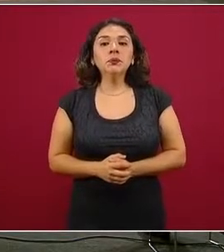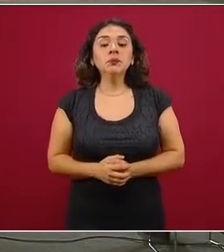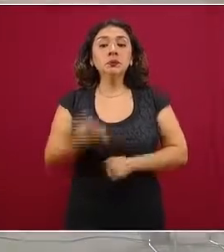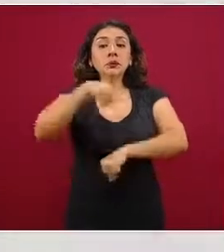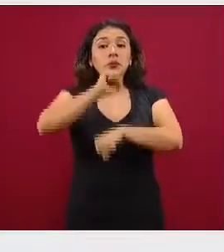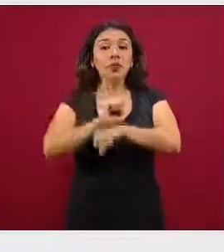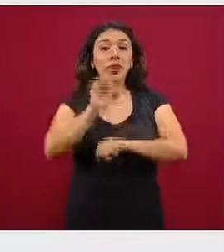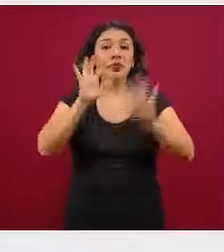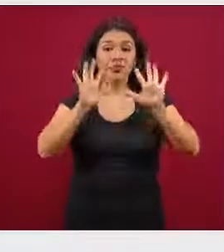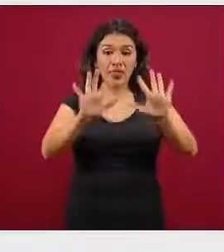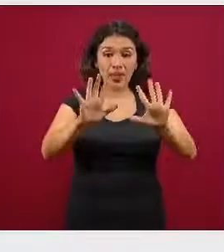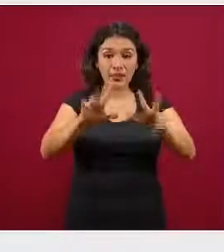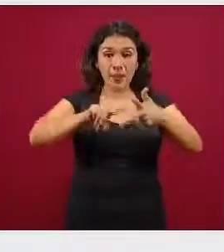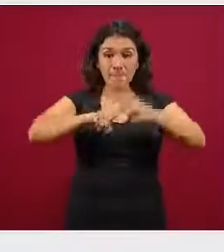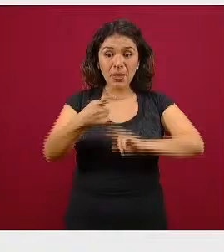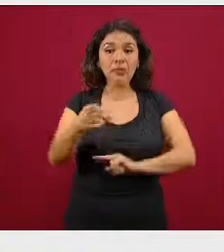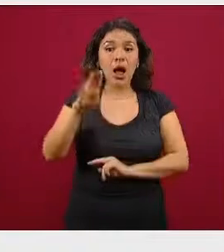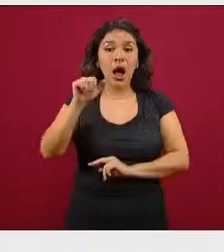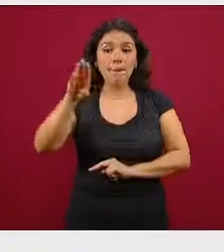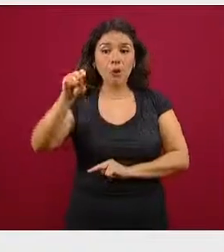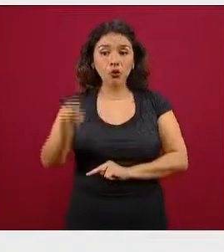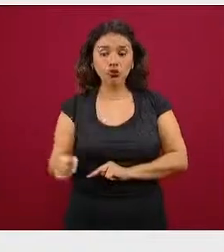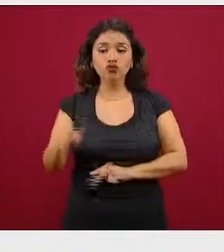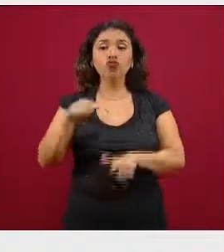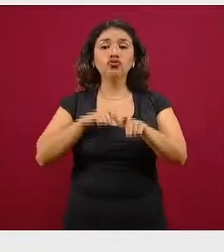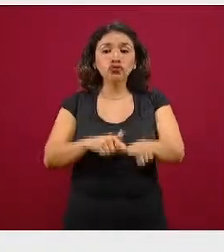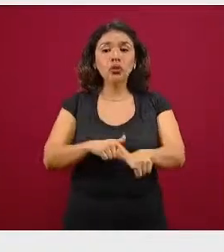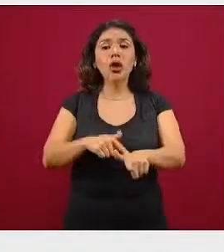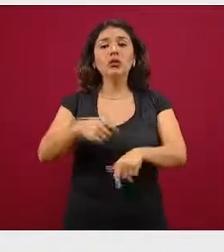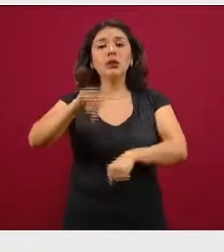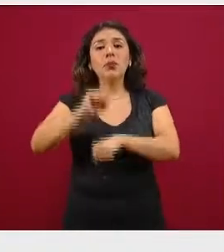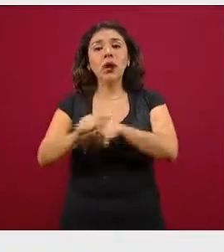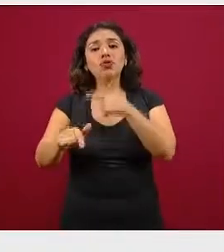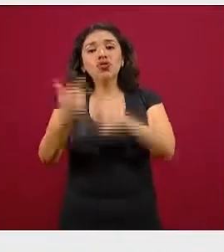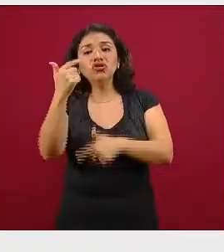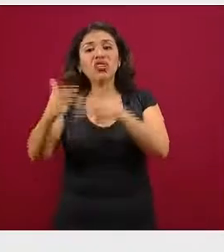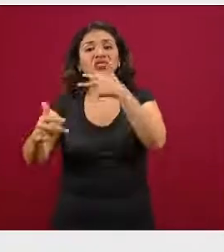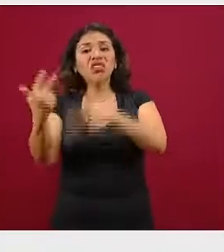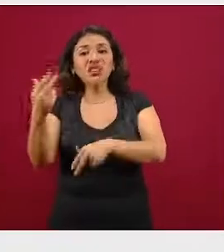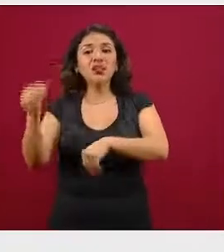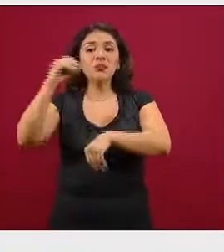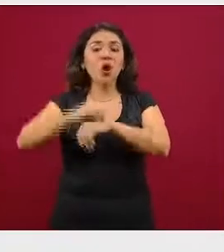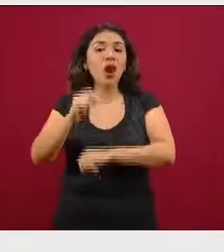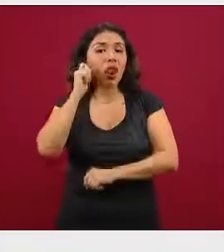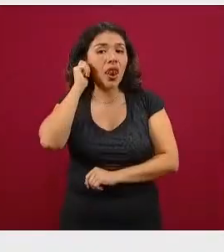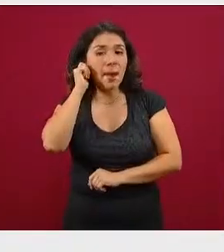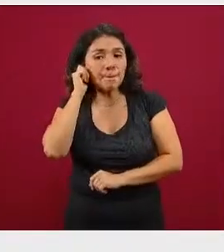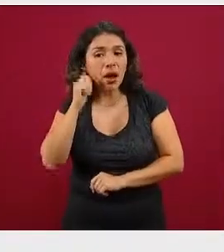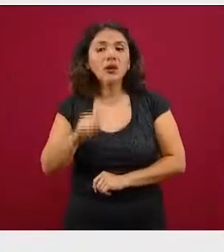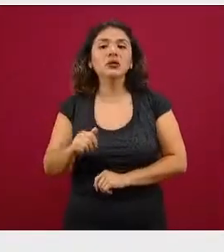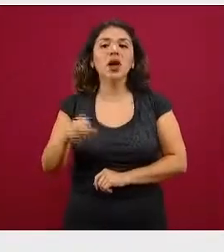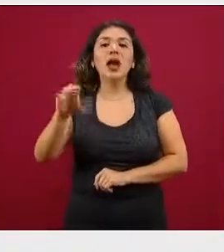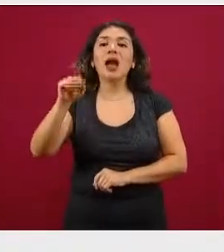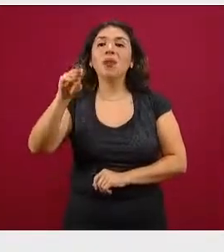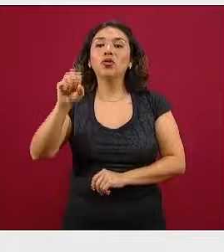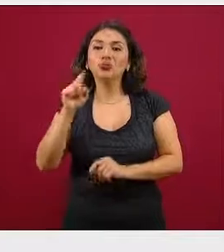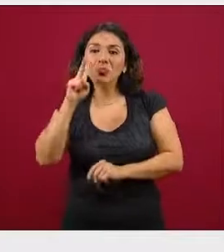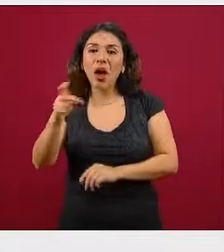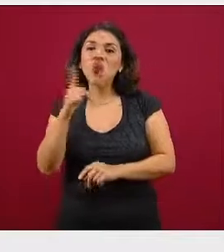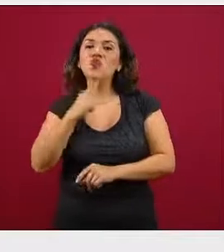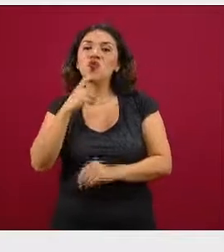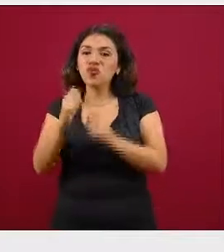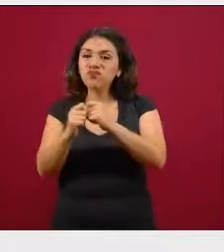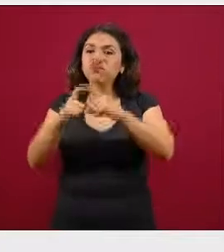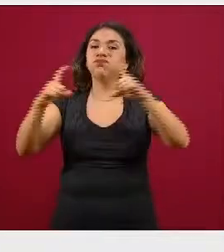10 inicia en Los Cabos, se mantiene hasta la semana 2, en la 13 se suma La Paz, Los Cabos incrementa su transmisión,